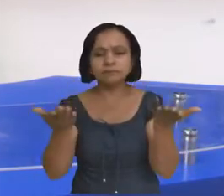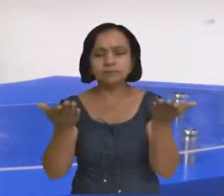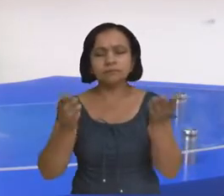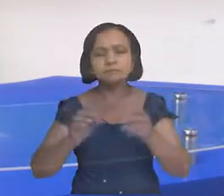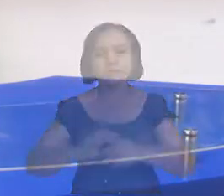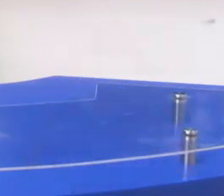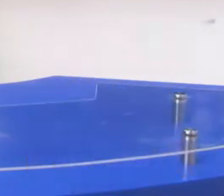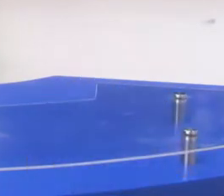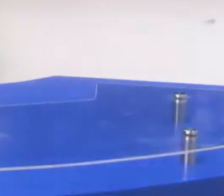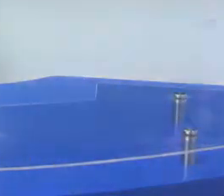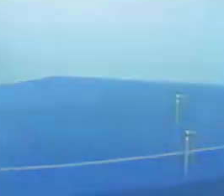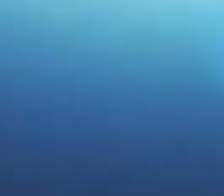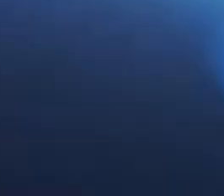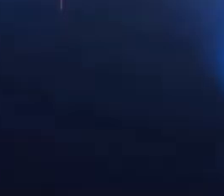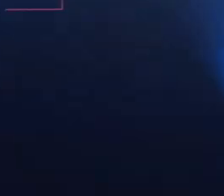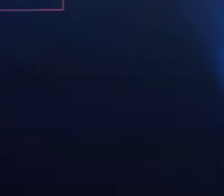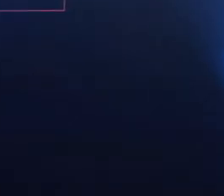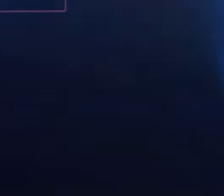nota.